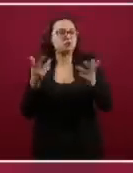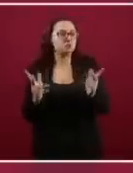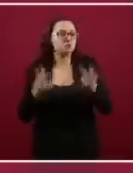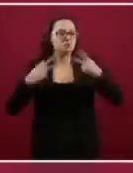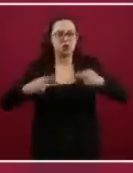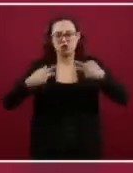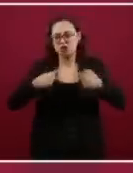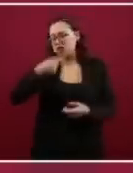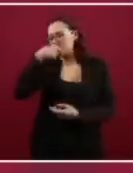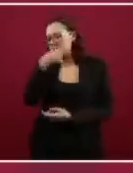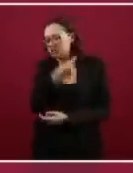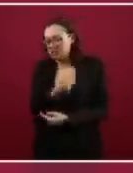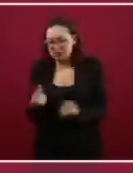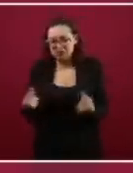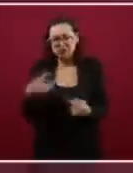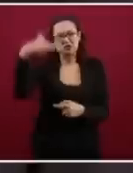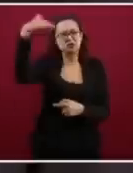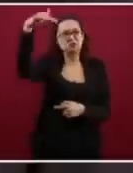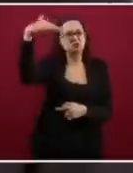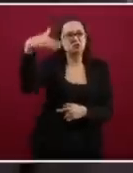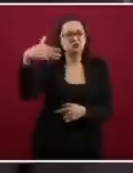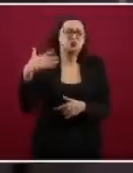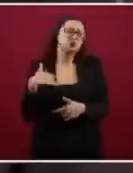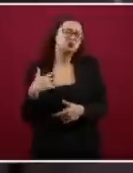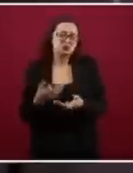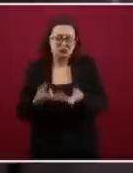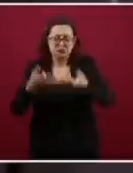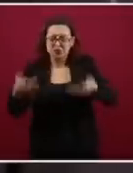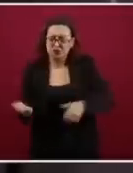niños, adultos, tapan los huecos